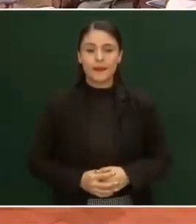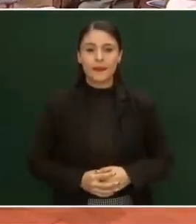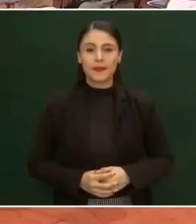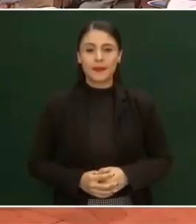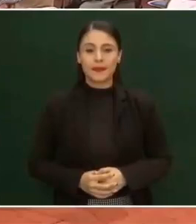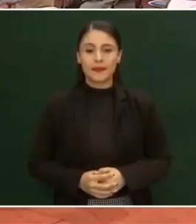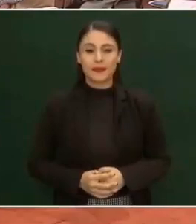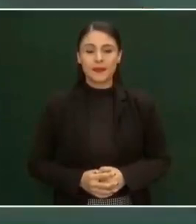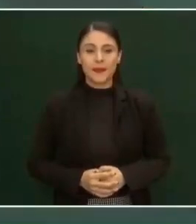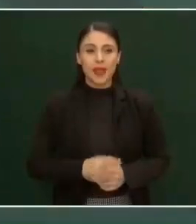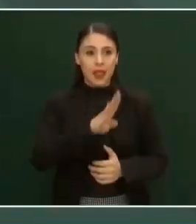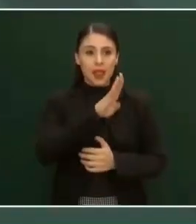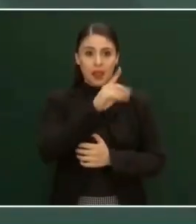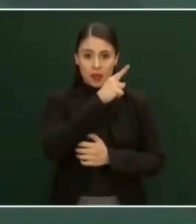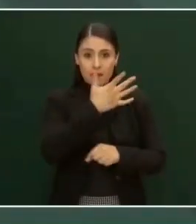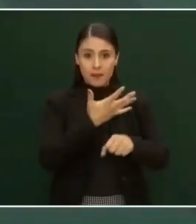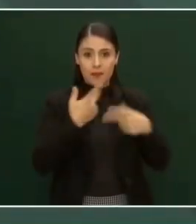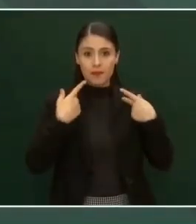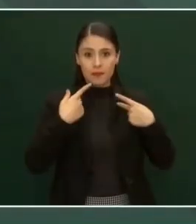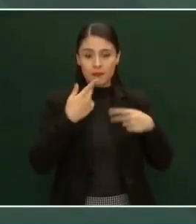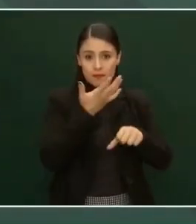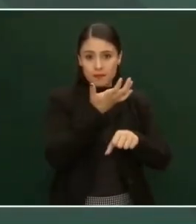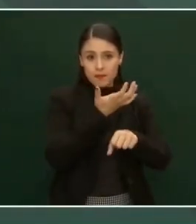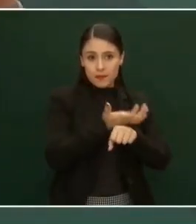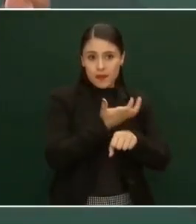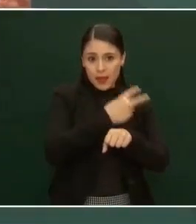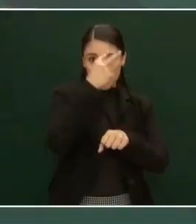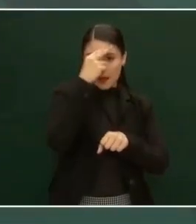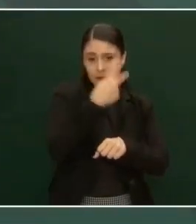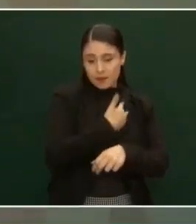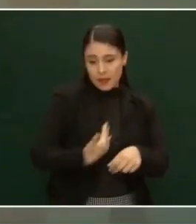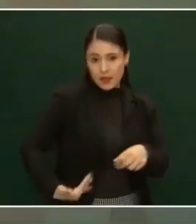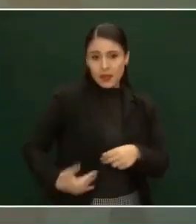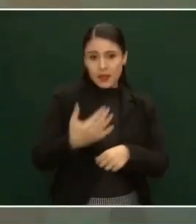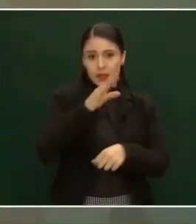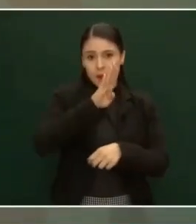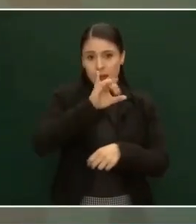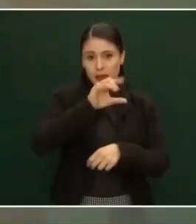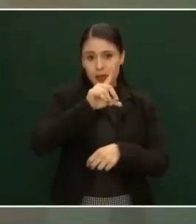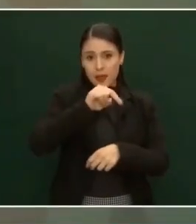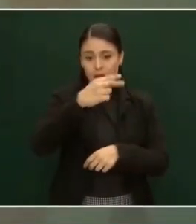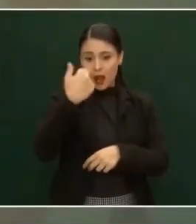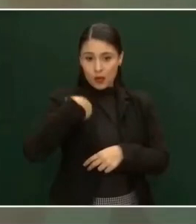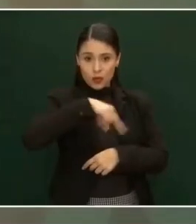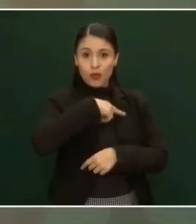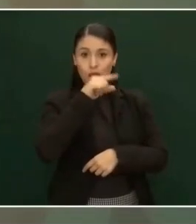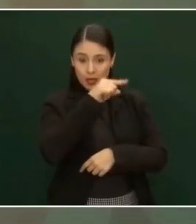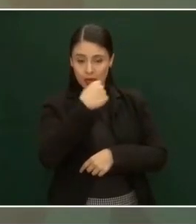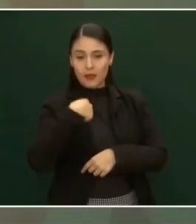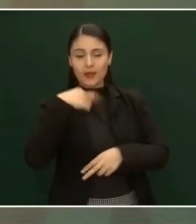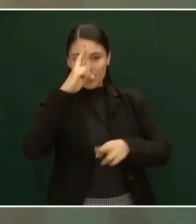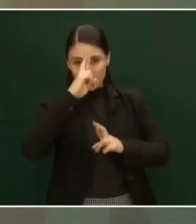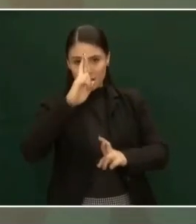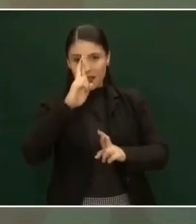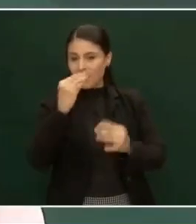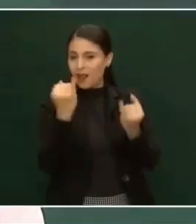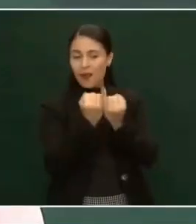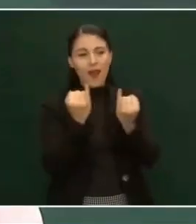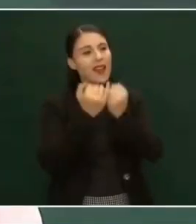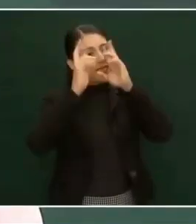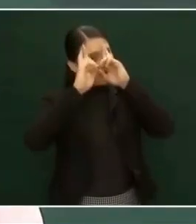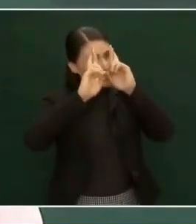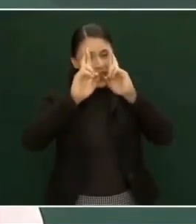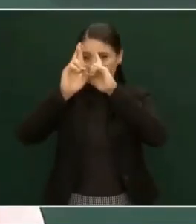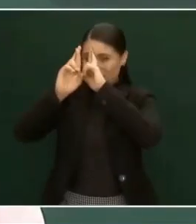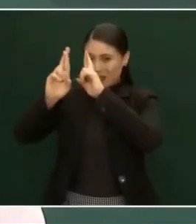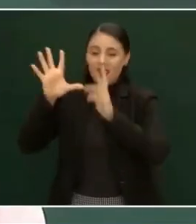él nos respeta así como nosotros lo respetamos y sobre todo